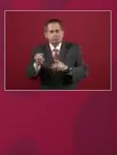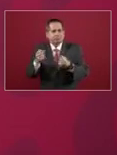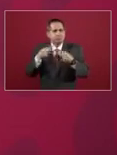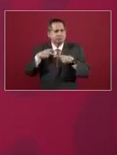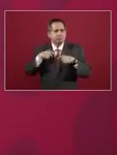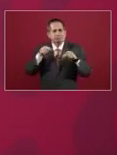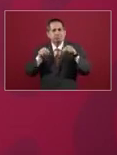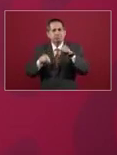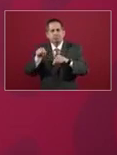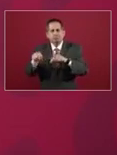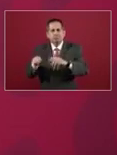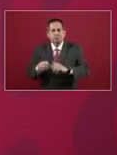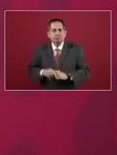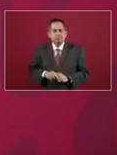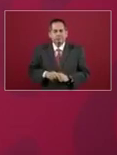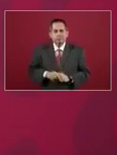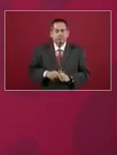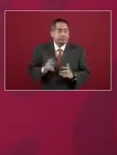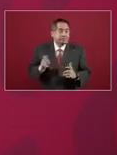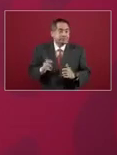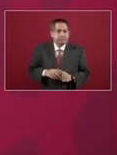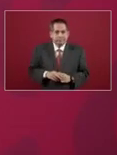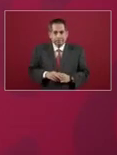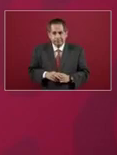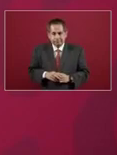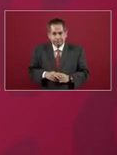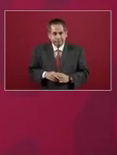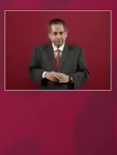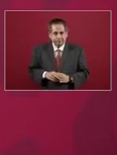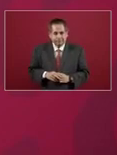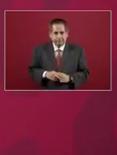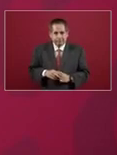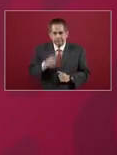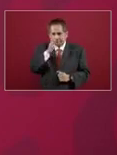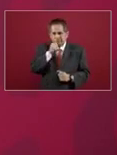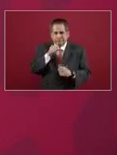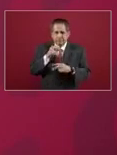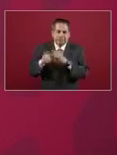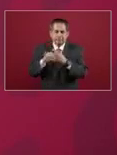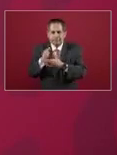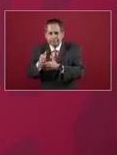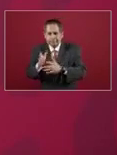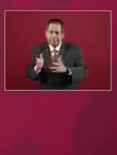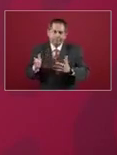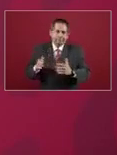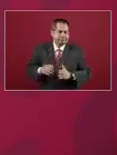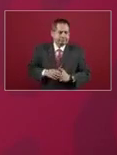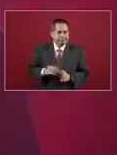gente, entonces no puedo